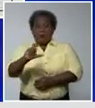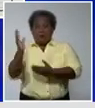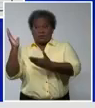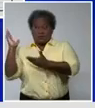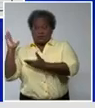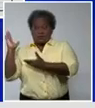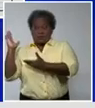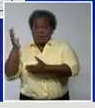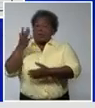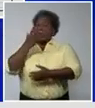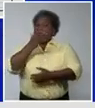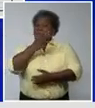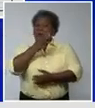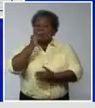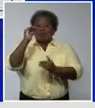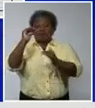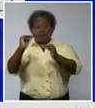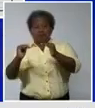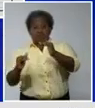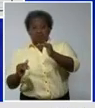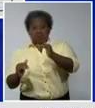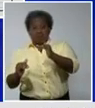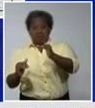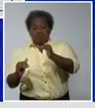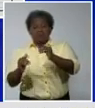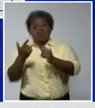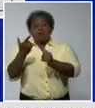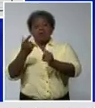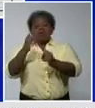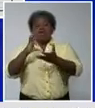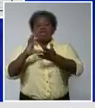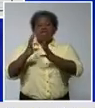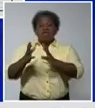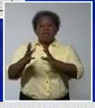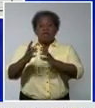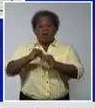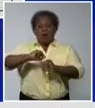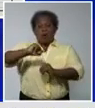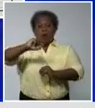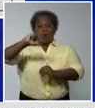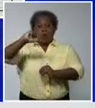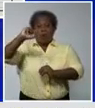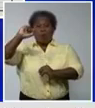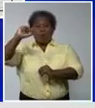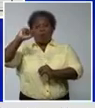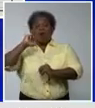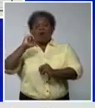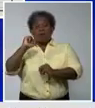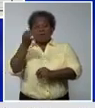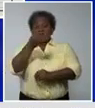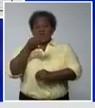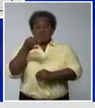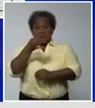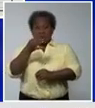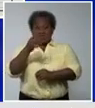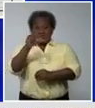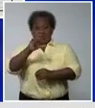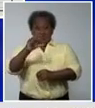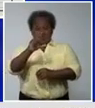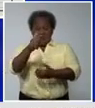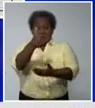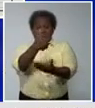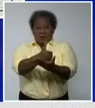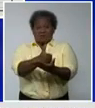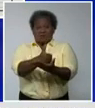parece que va a ir disminuyendo por el comportamiento de la curva. El municipio de Camagüey, que es donde siempre han